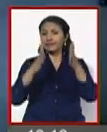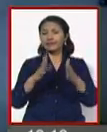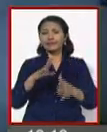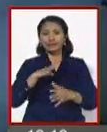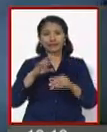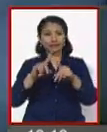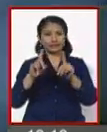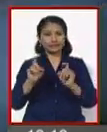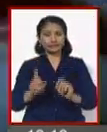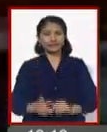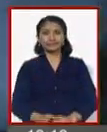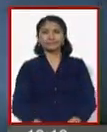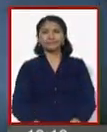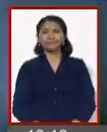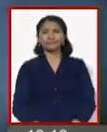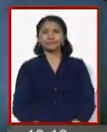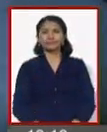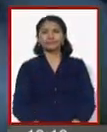¿De acuerdo?